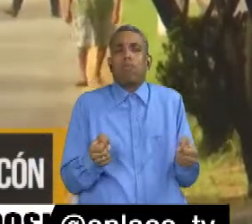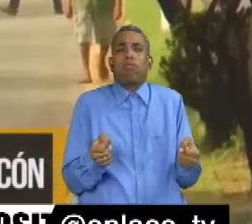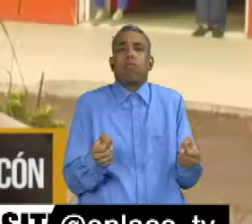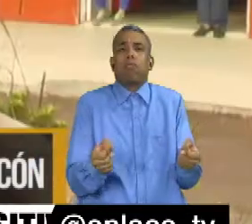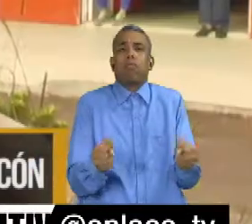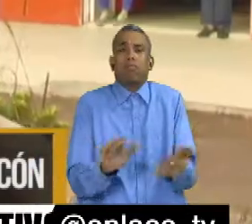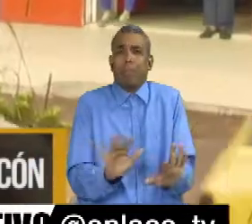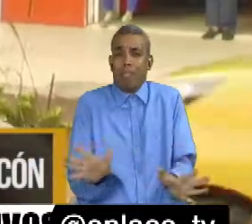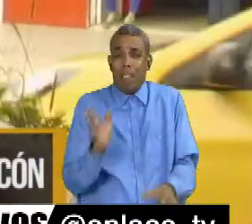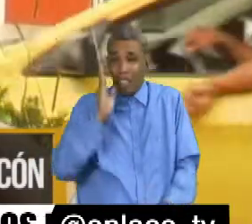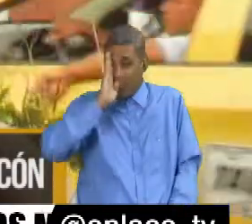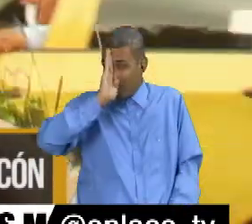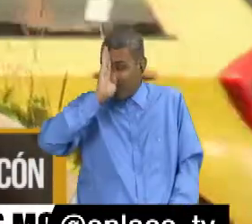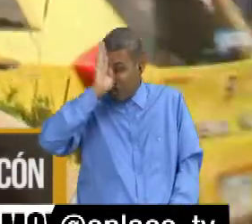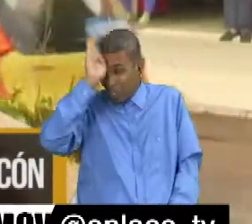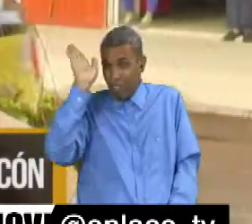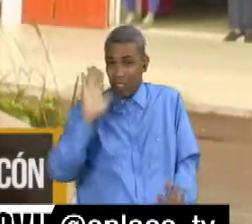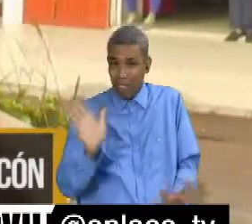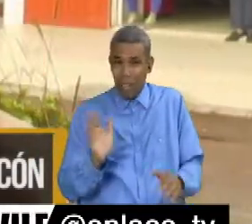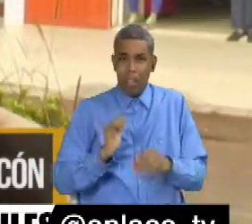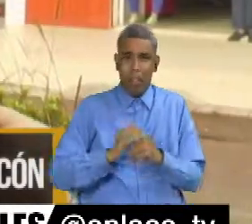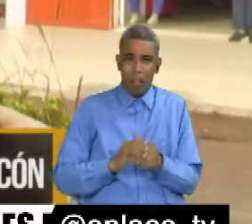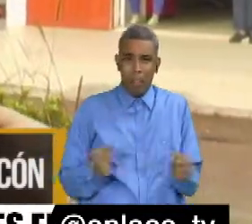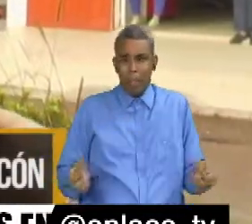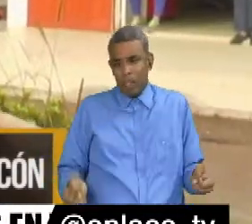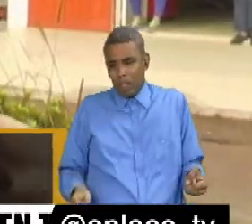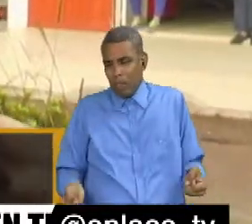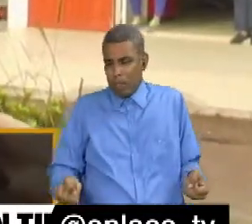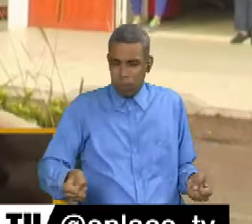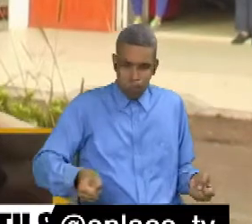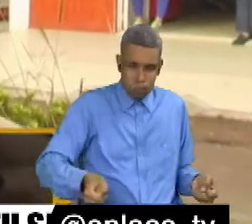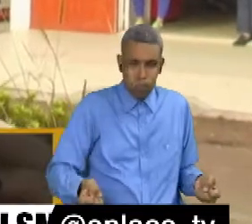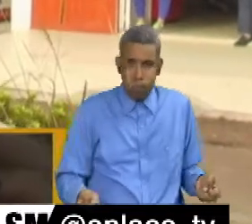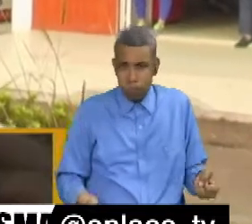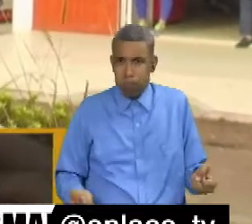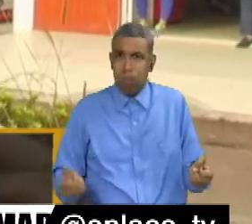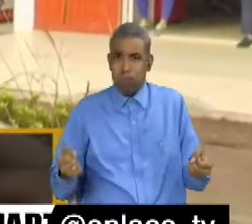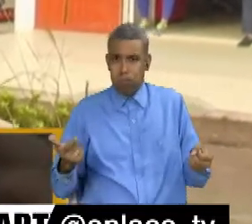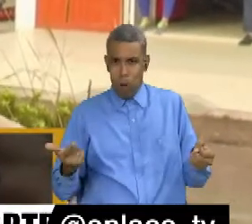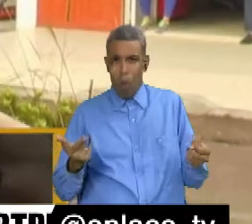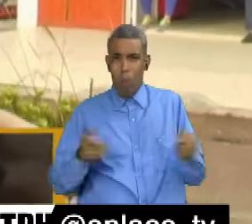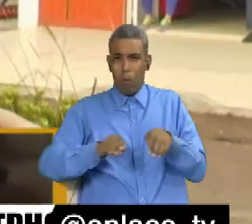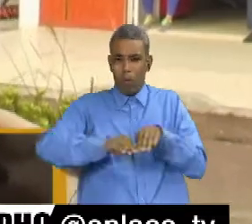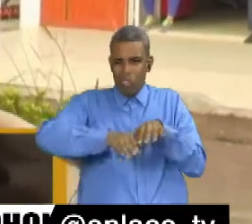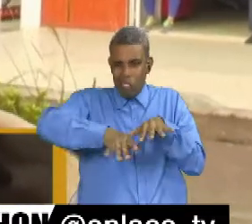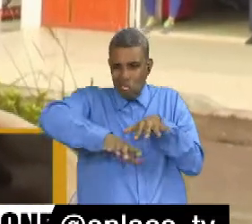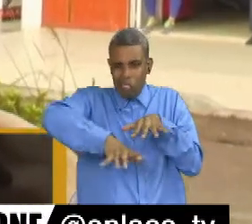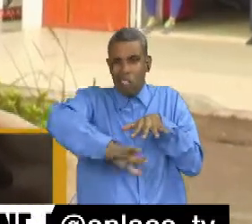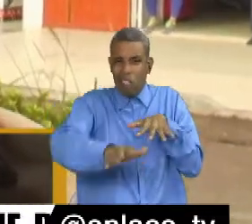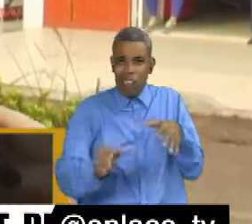estamos cansados de ese problema, acabando los carros, todos los días hay carros enterrados, volcados, dañados